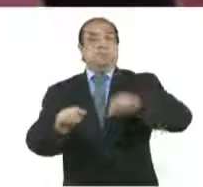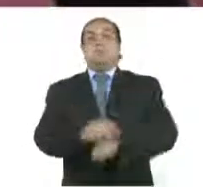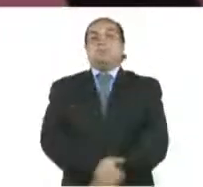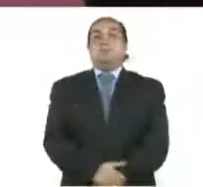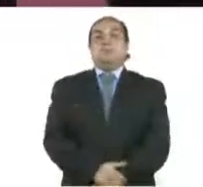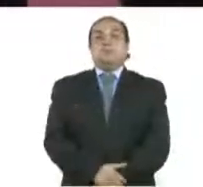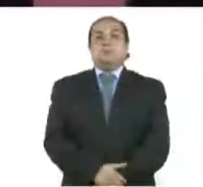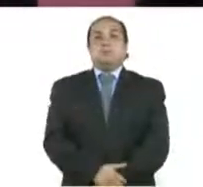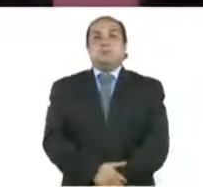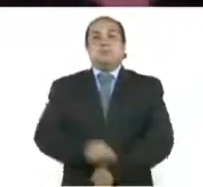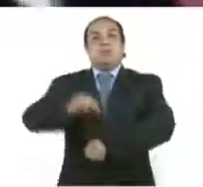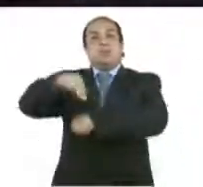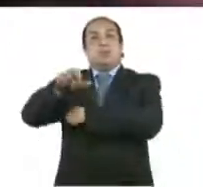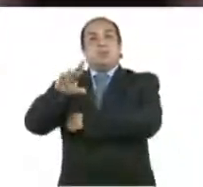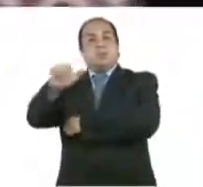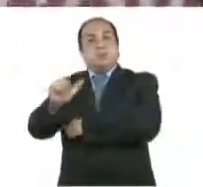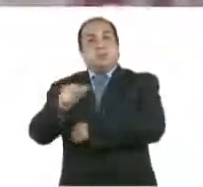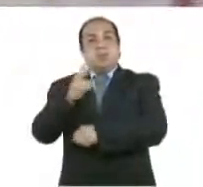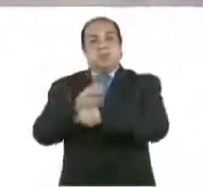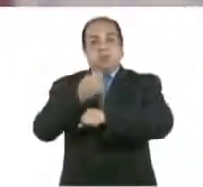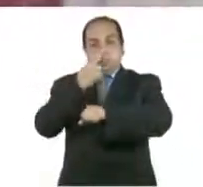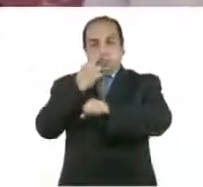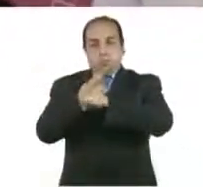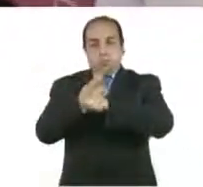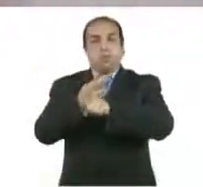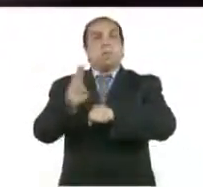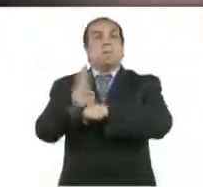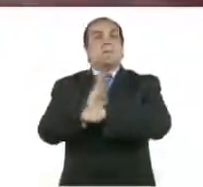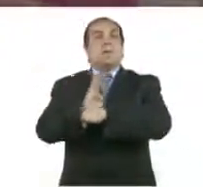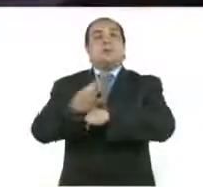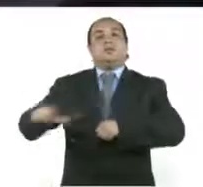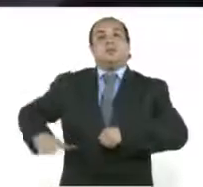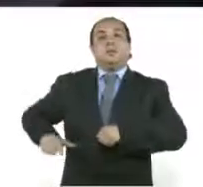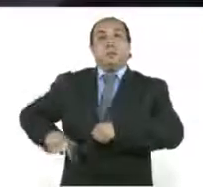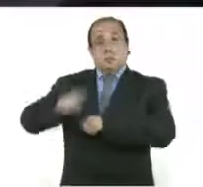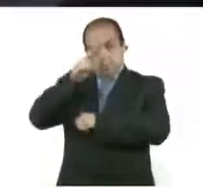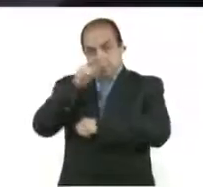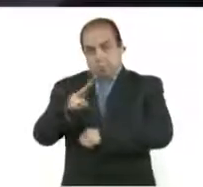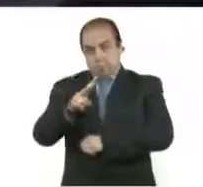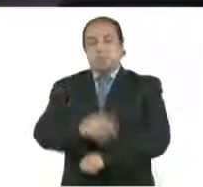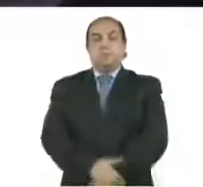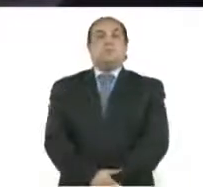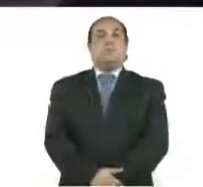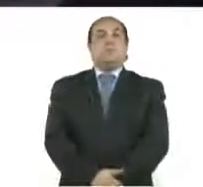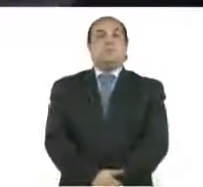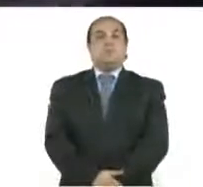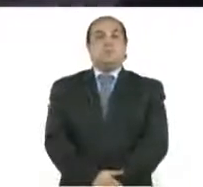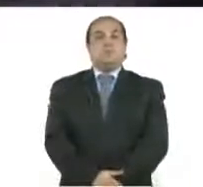María del Rocío García Pérez, Subsecretaria de Bienestar del Gobierno de México.